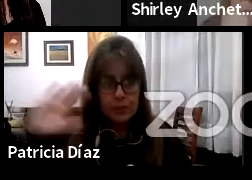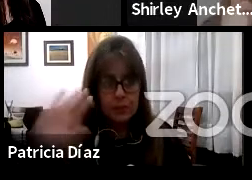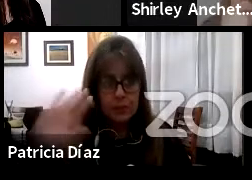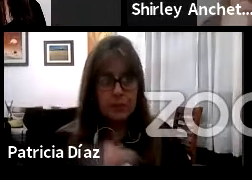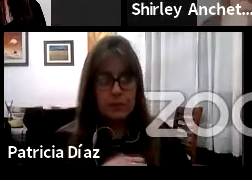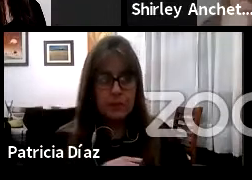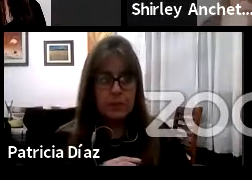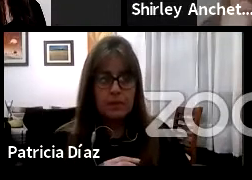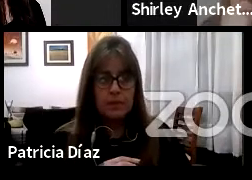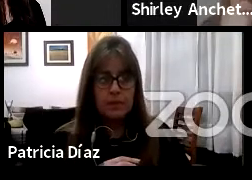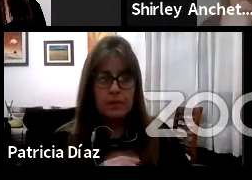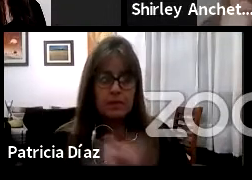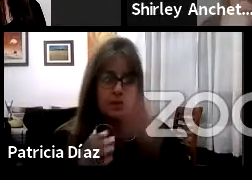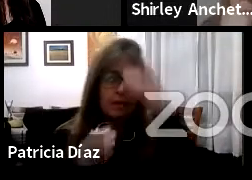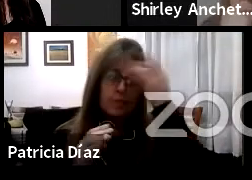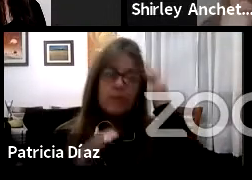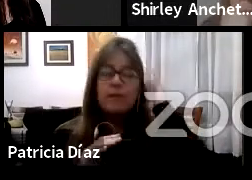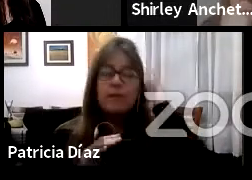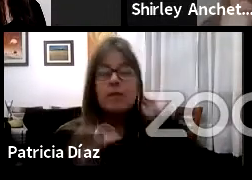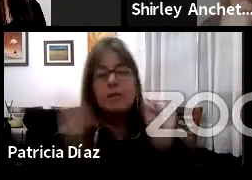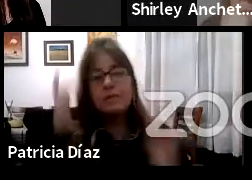Lourdes. Fue sin querer, yo la bajo.